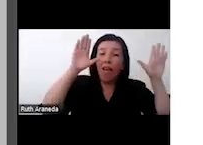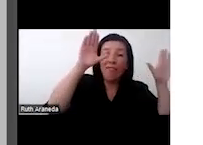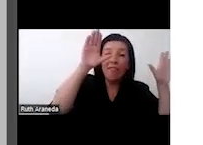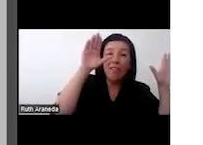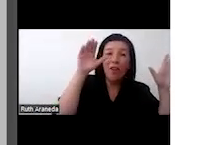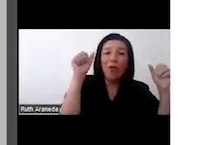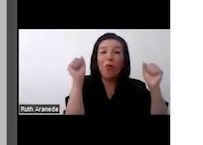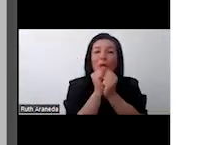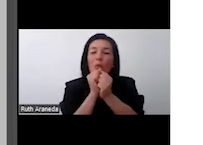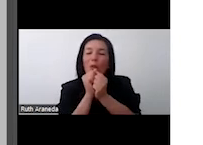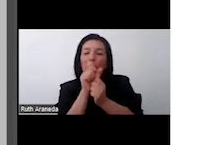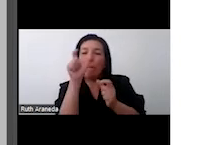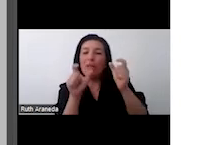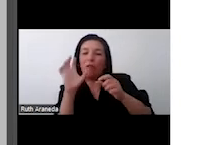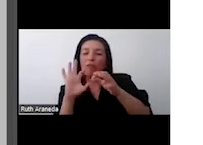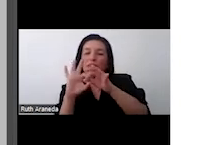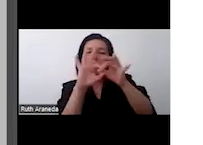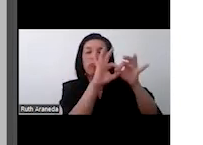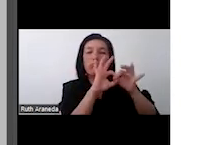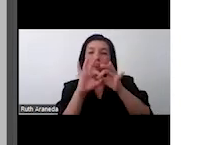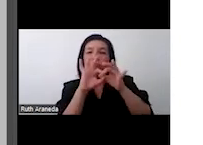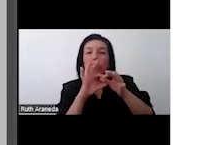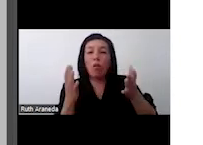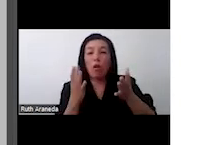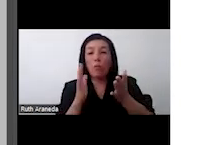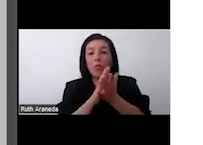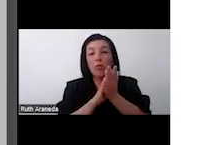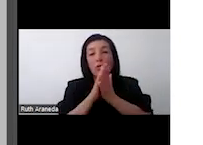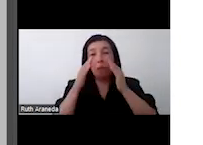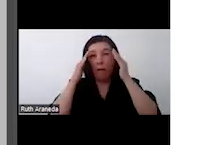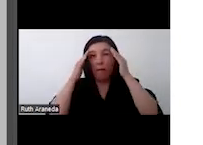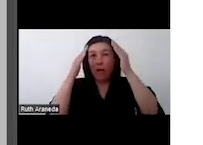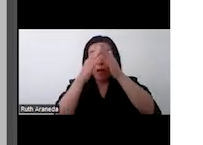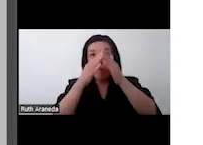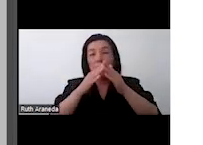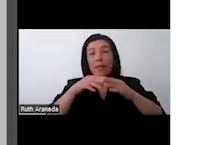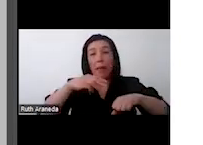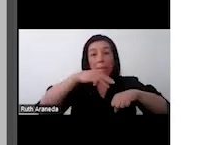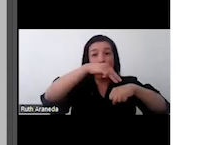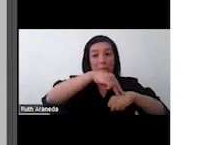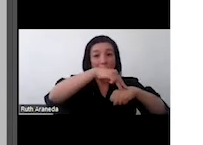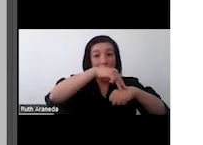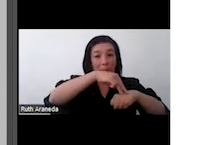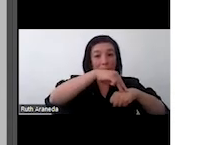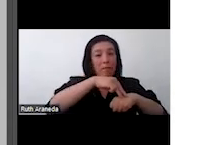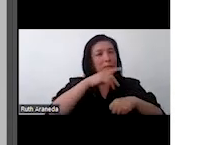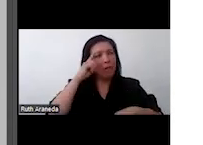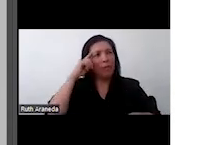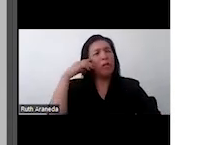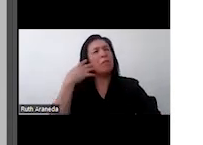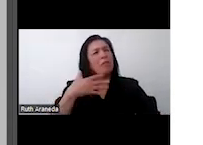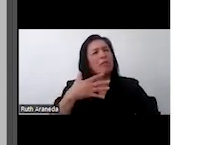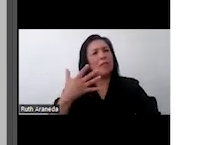con las personas, con las sociedades. Digamos, en este caso, como estábamos enfocándonos a lo que era el Marga Marga, consideramos que era importante que